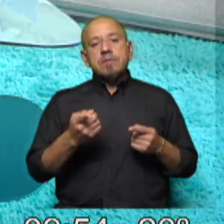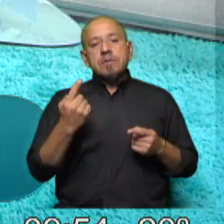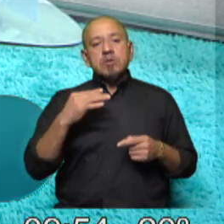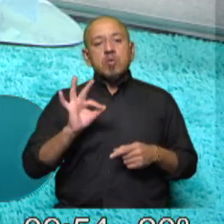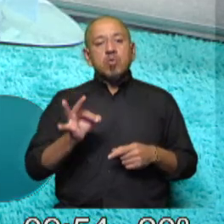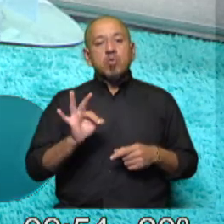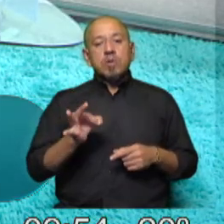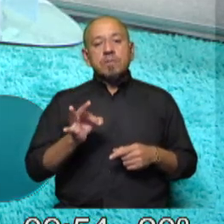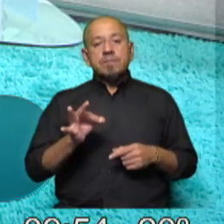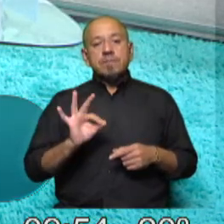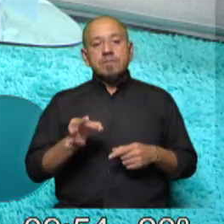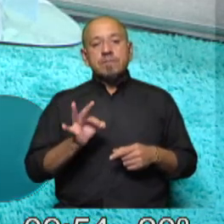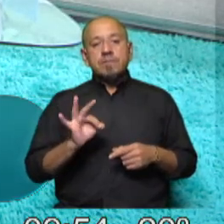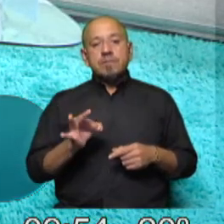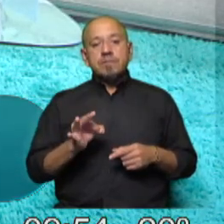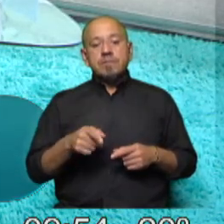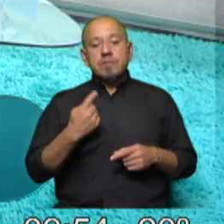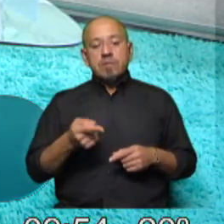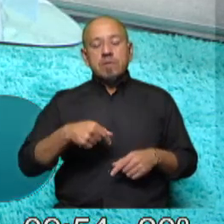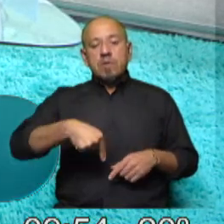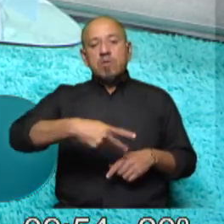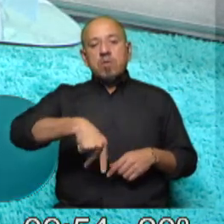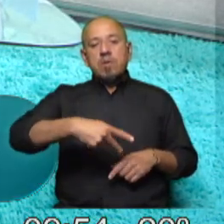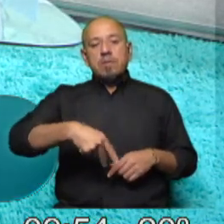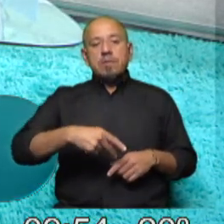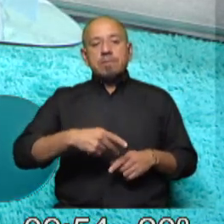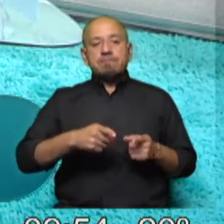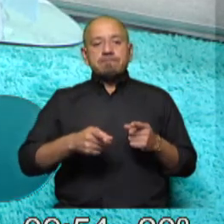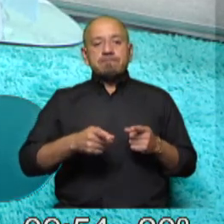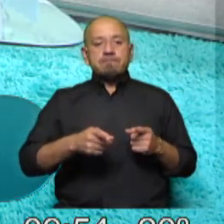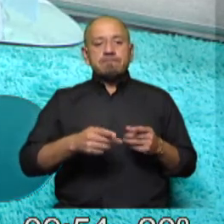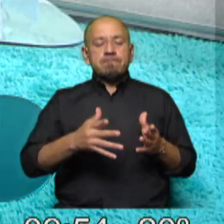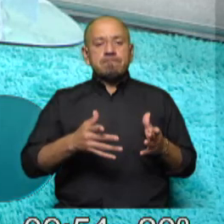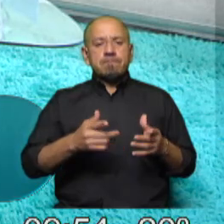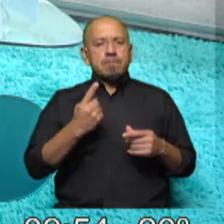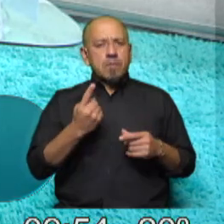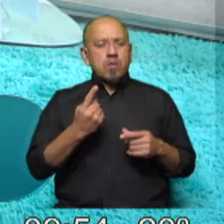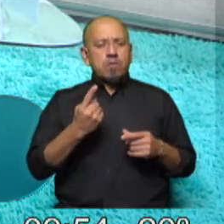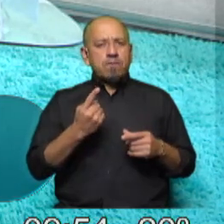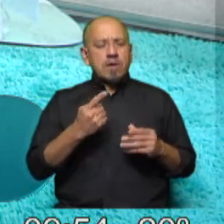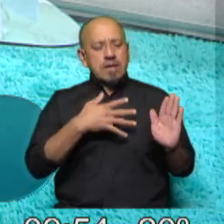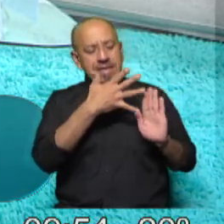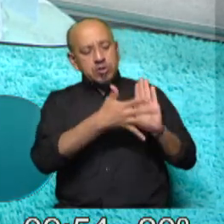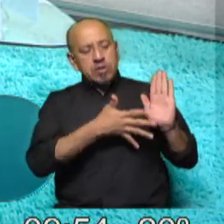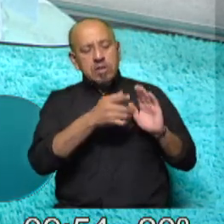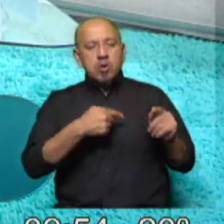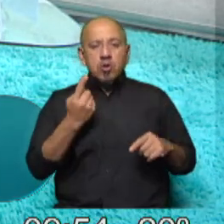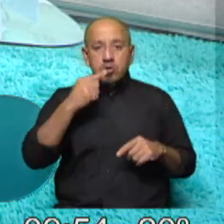octubre. Ahí está. En octubre y otro fue en noviembre. Y uno fue nacional y el otro